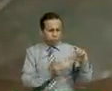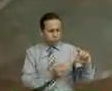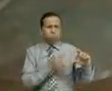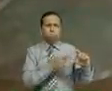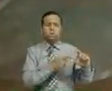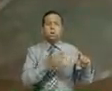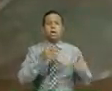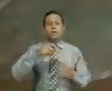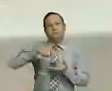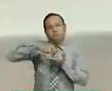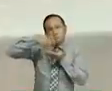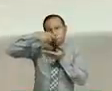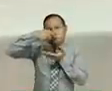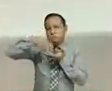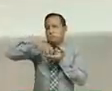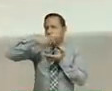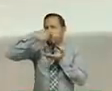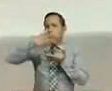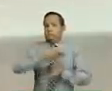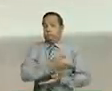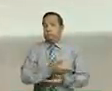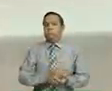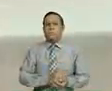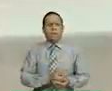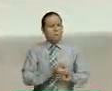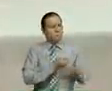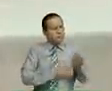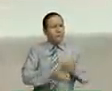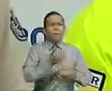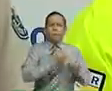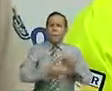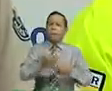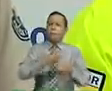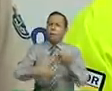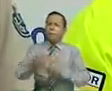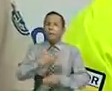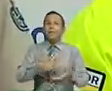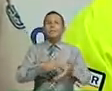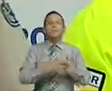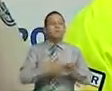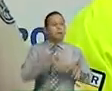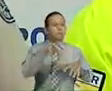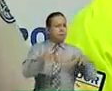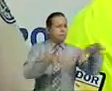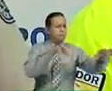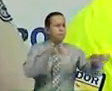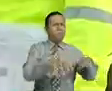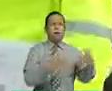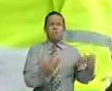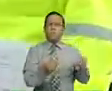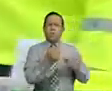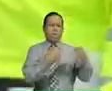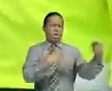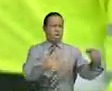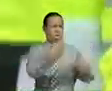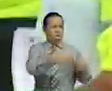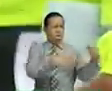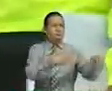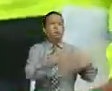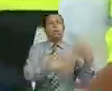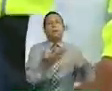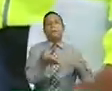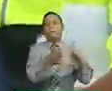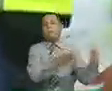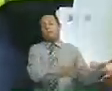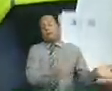cocaína. El tema del tráfico de drogas, el tema del microtráfico conlleva lucha de territorio y eso degenera en muertes violentas. La captura se dio luego